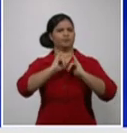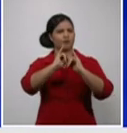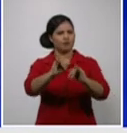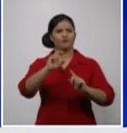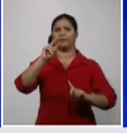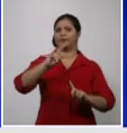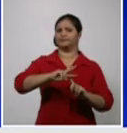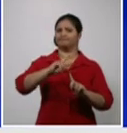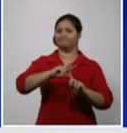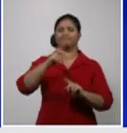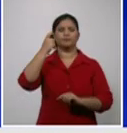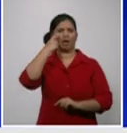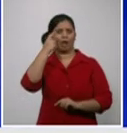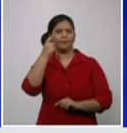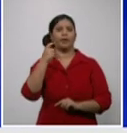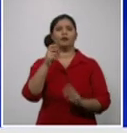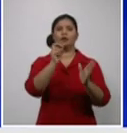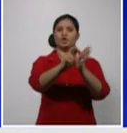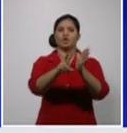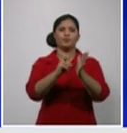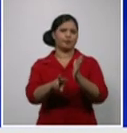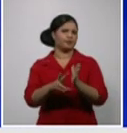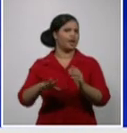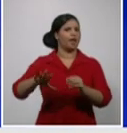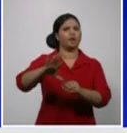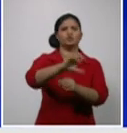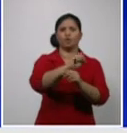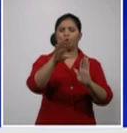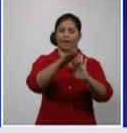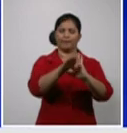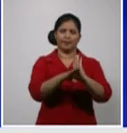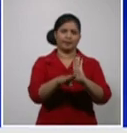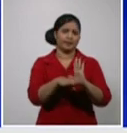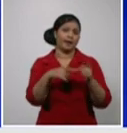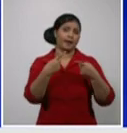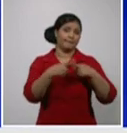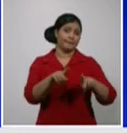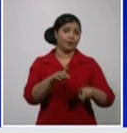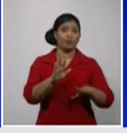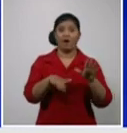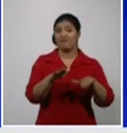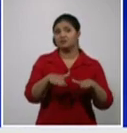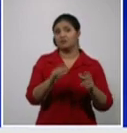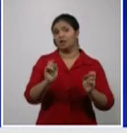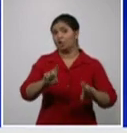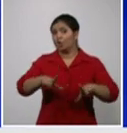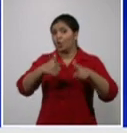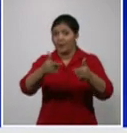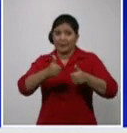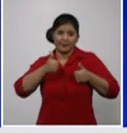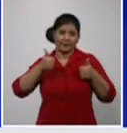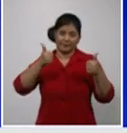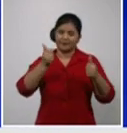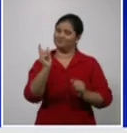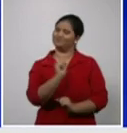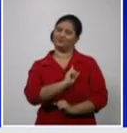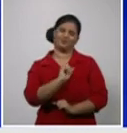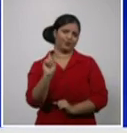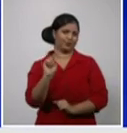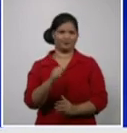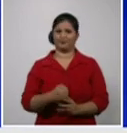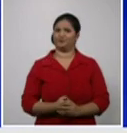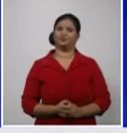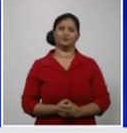la participación, pero después algunas cosas no se cumplen, aunque sabemos que va a haber una disminución. Y yo estoy